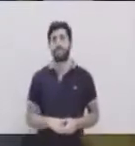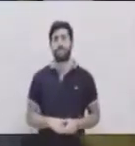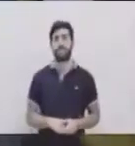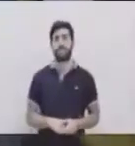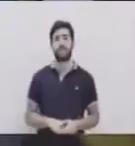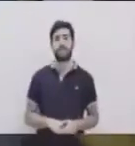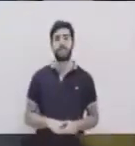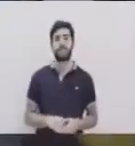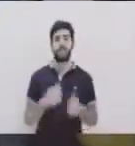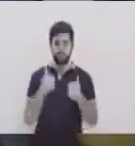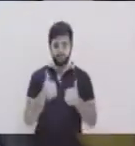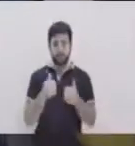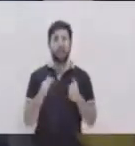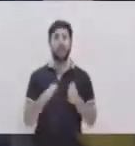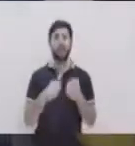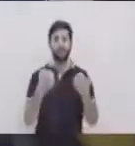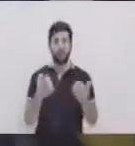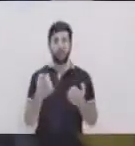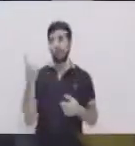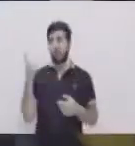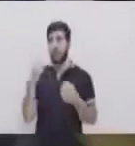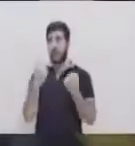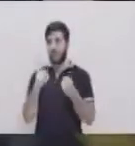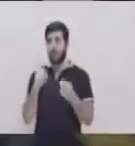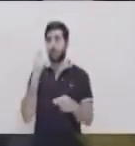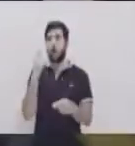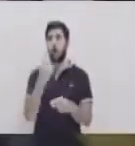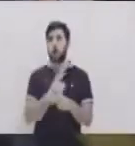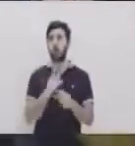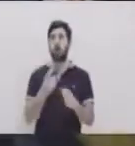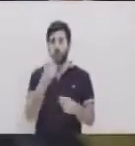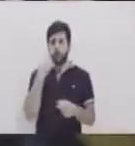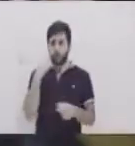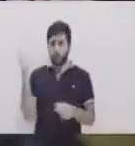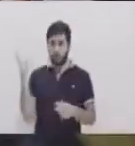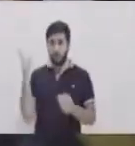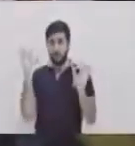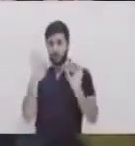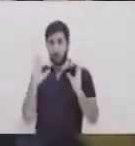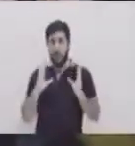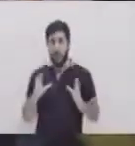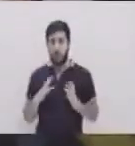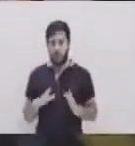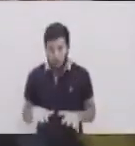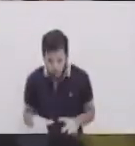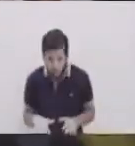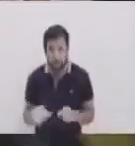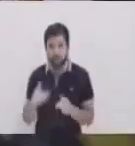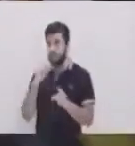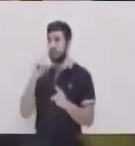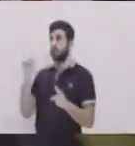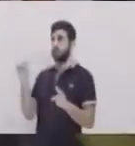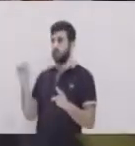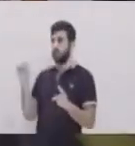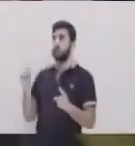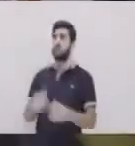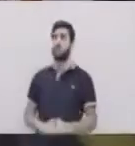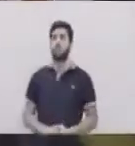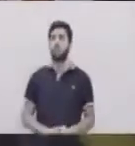pues. Entonces, para hacerlo correctamente, nos vamos a colocar en esta posición. Más bajo, muchacho. Ahí